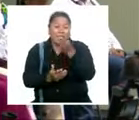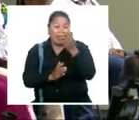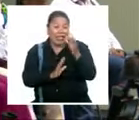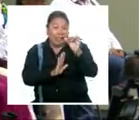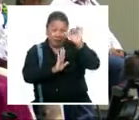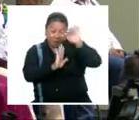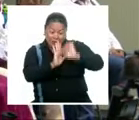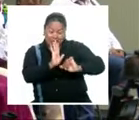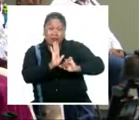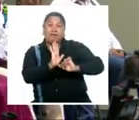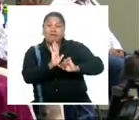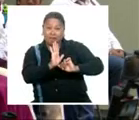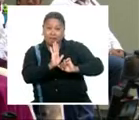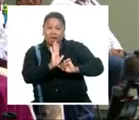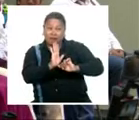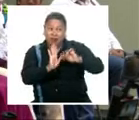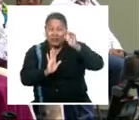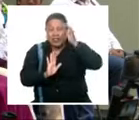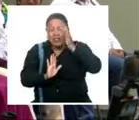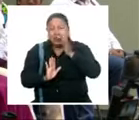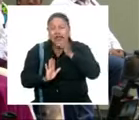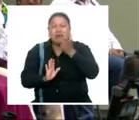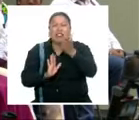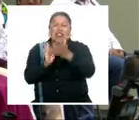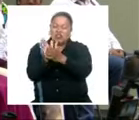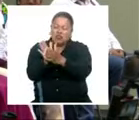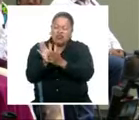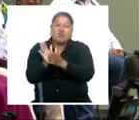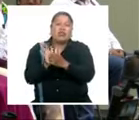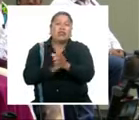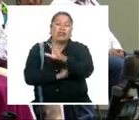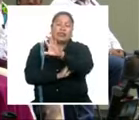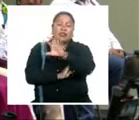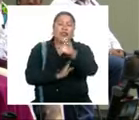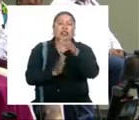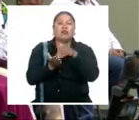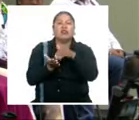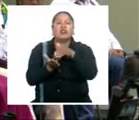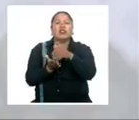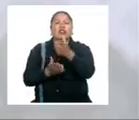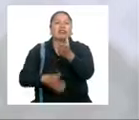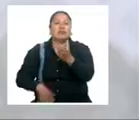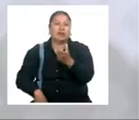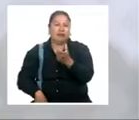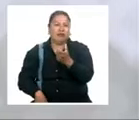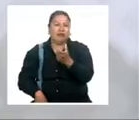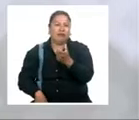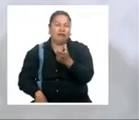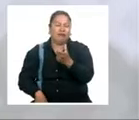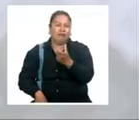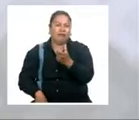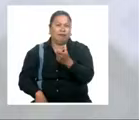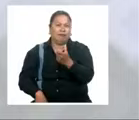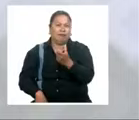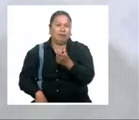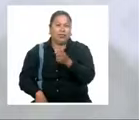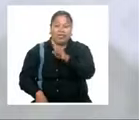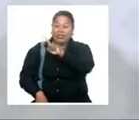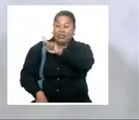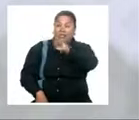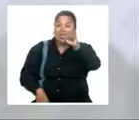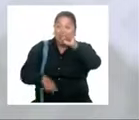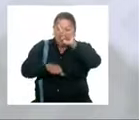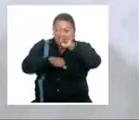3 meses hicimos un ahorro de 500 millones de pesos. En 100